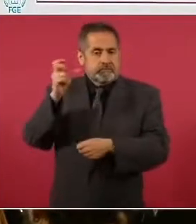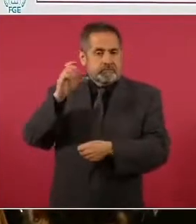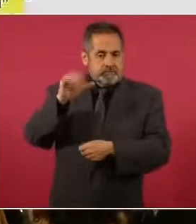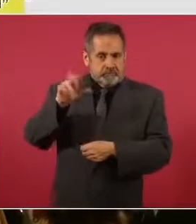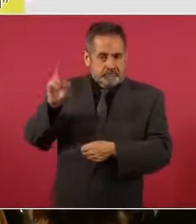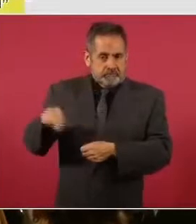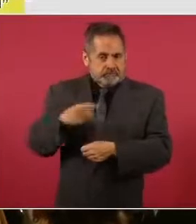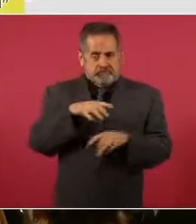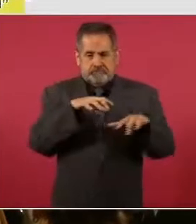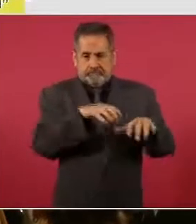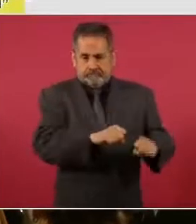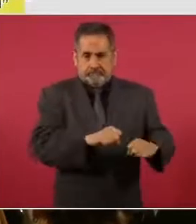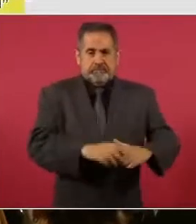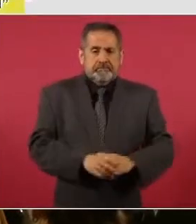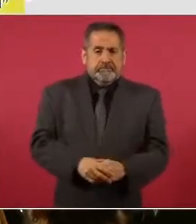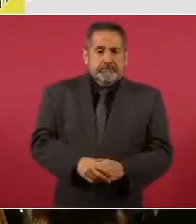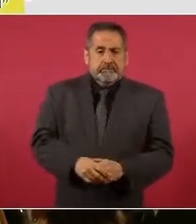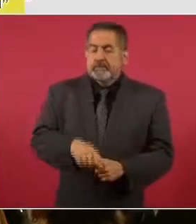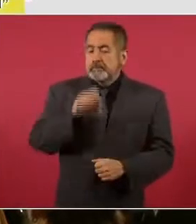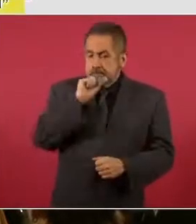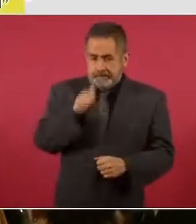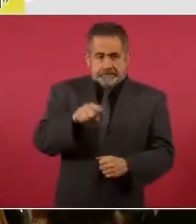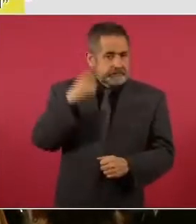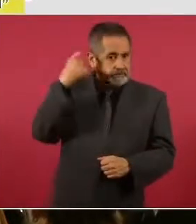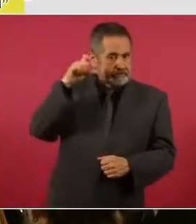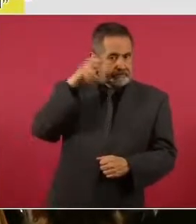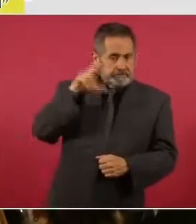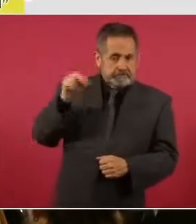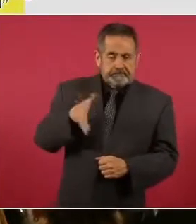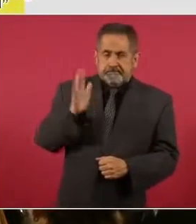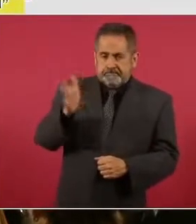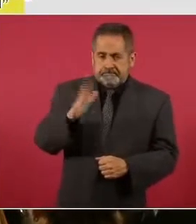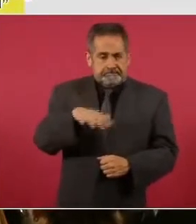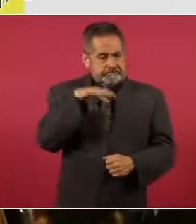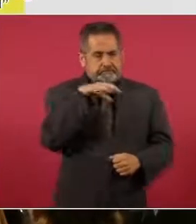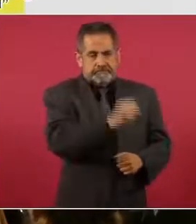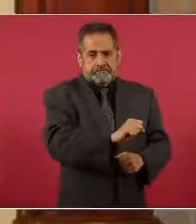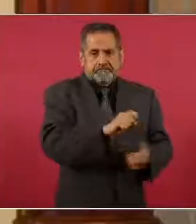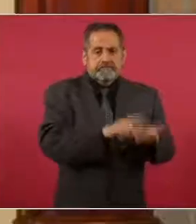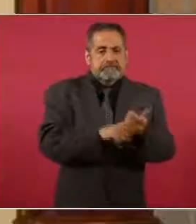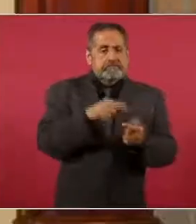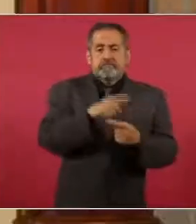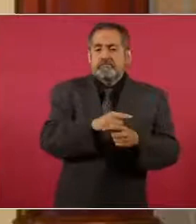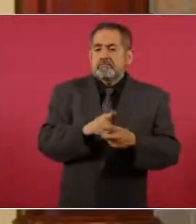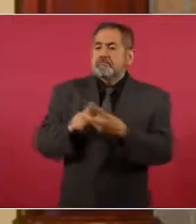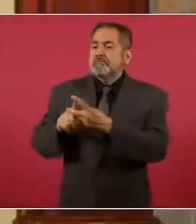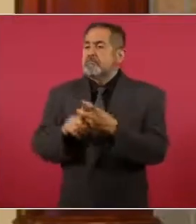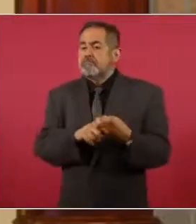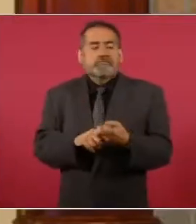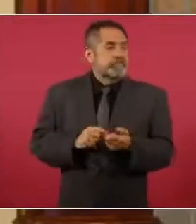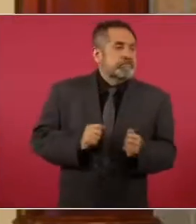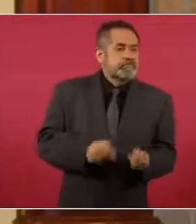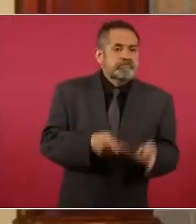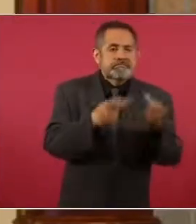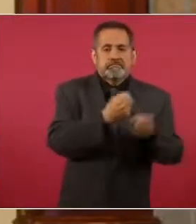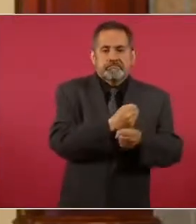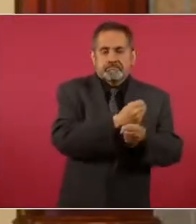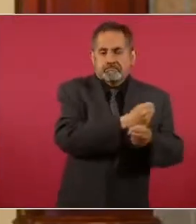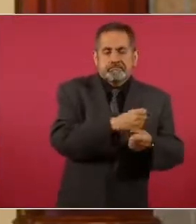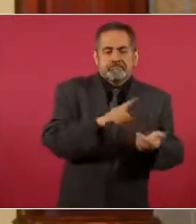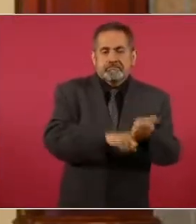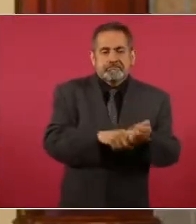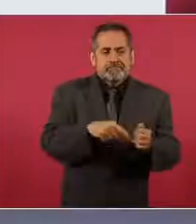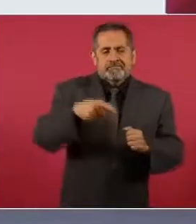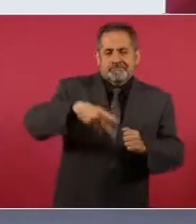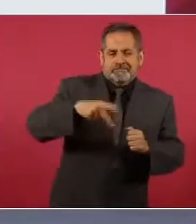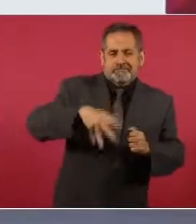Roo. Siguiente. También en Quintana Roo fue detenido por el delito de trata de personas en la modalidad de